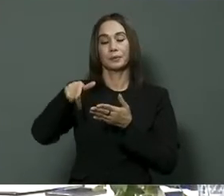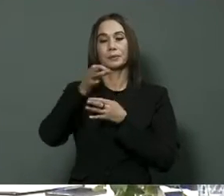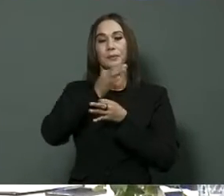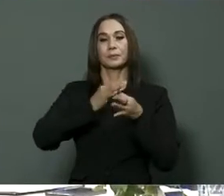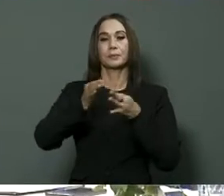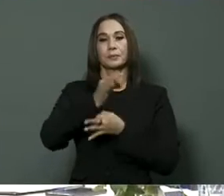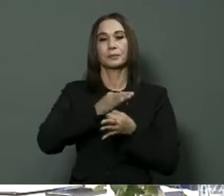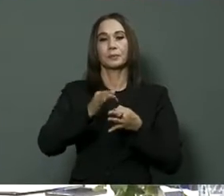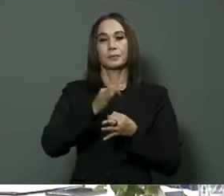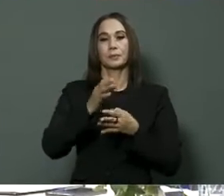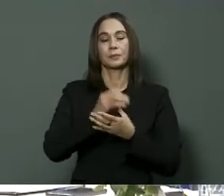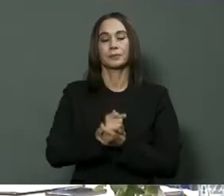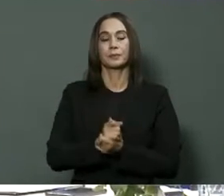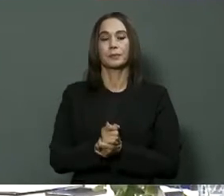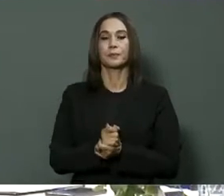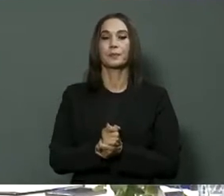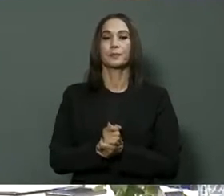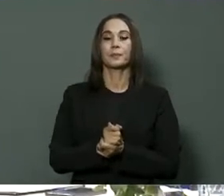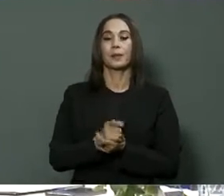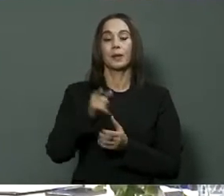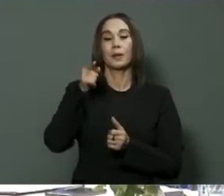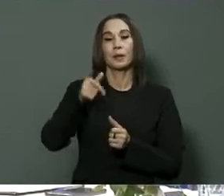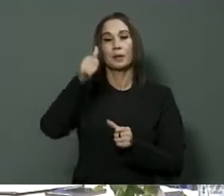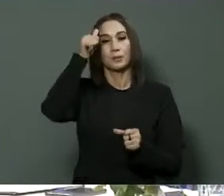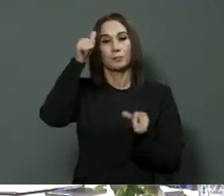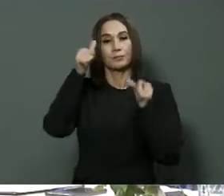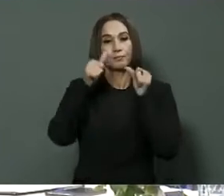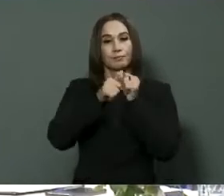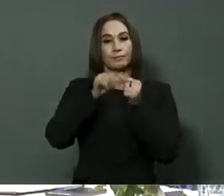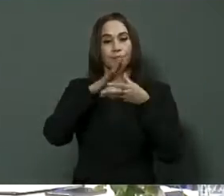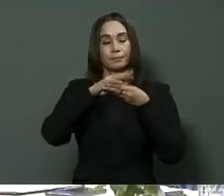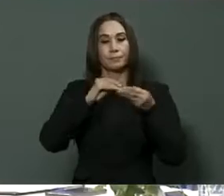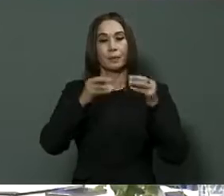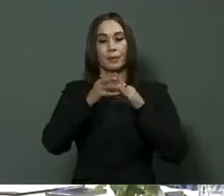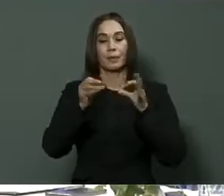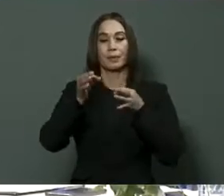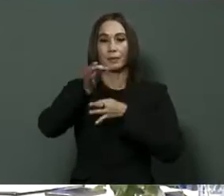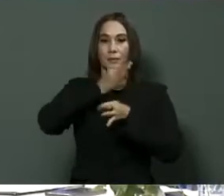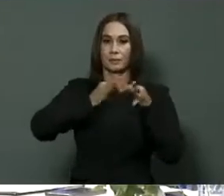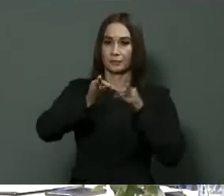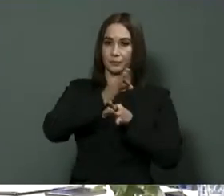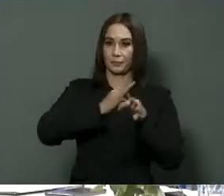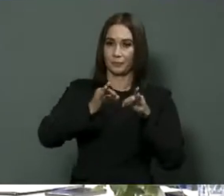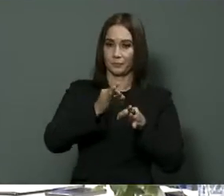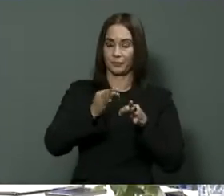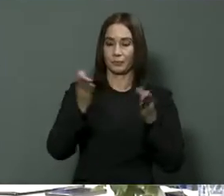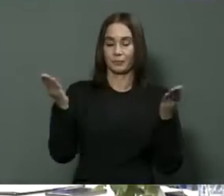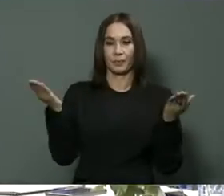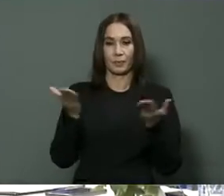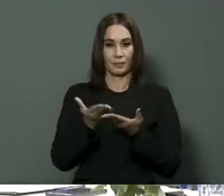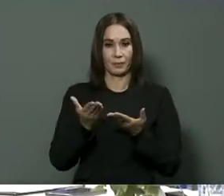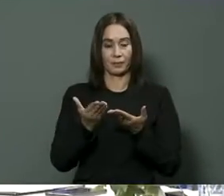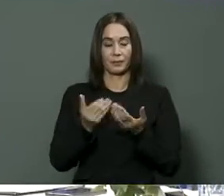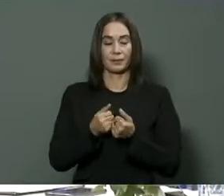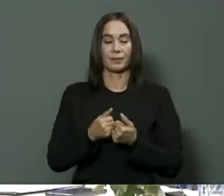de Macorís, y esta histórica ciudad de San Francisco de Macorís,